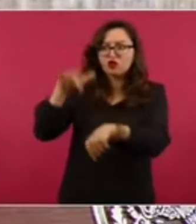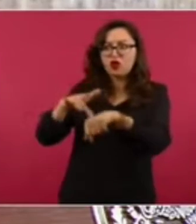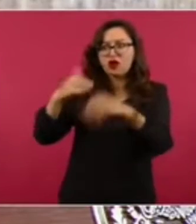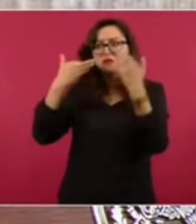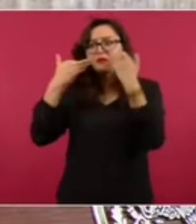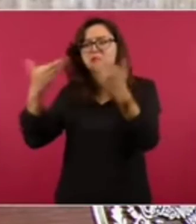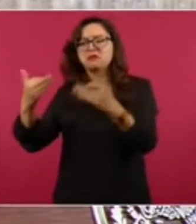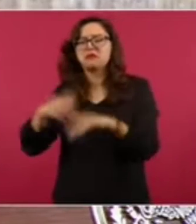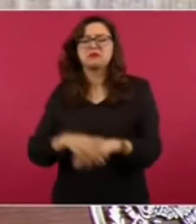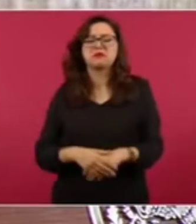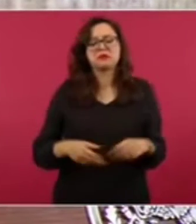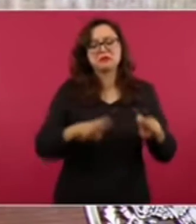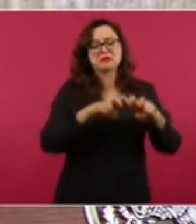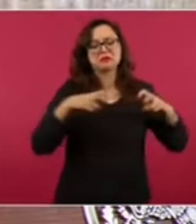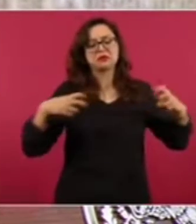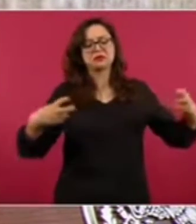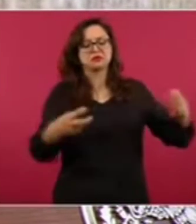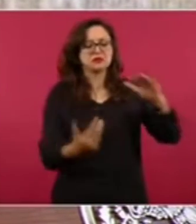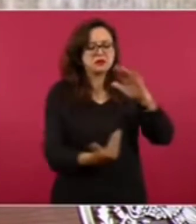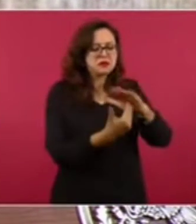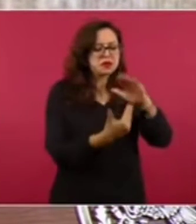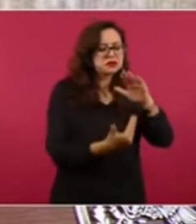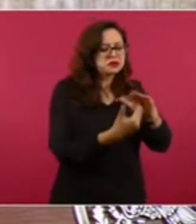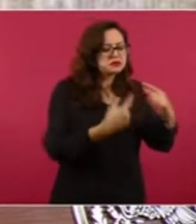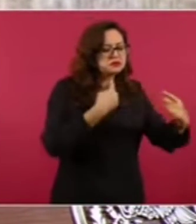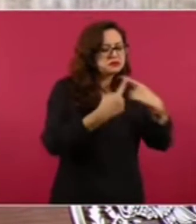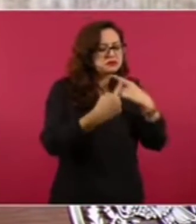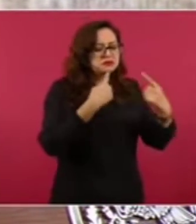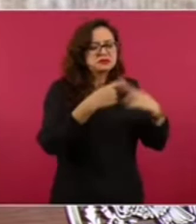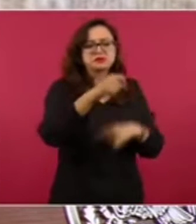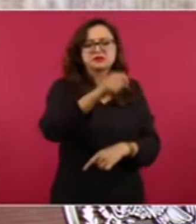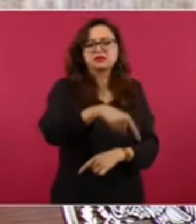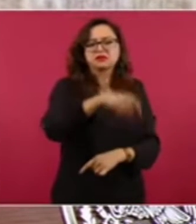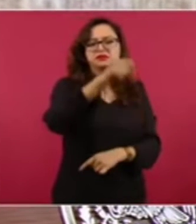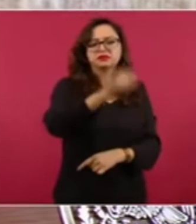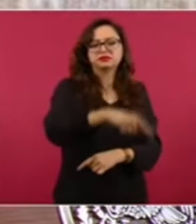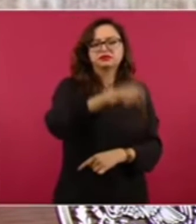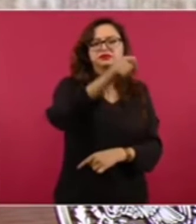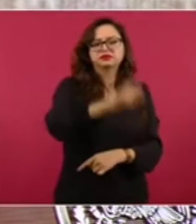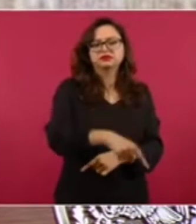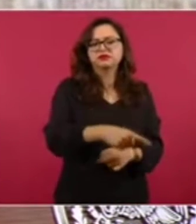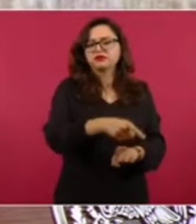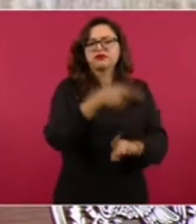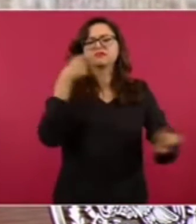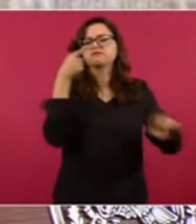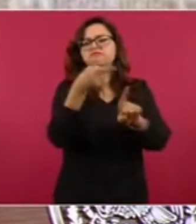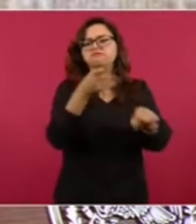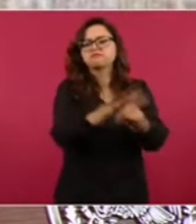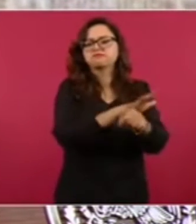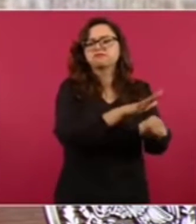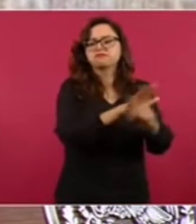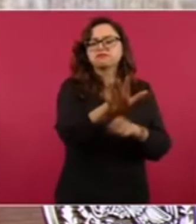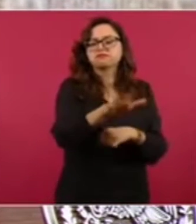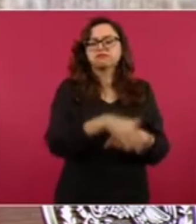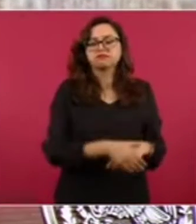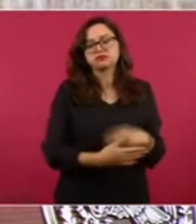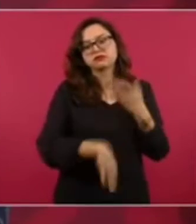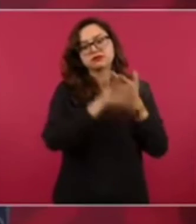del régimen anterior. ¿A qué van? A atacarnos. Todos.